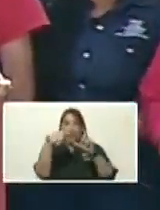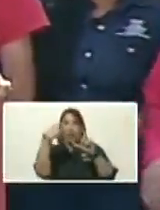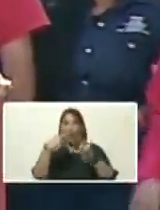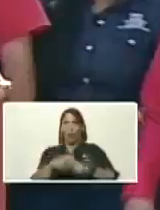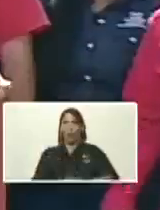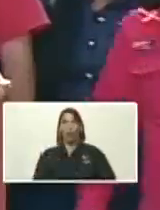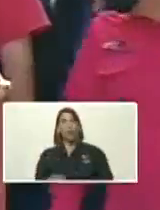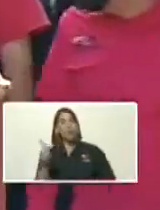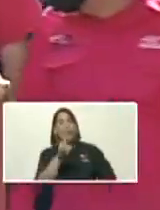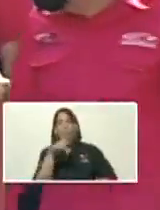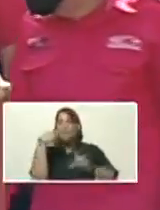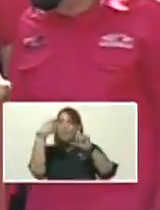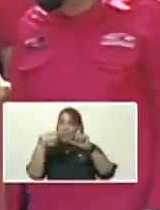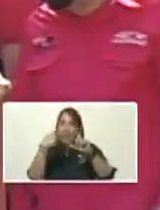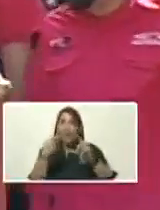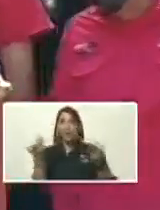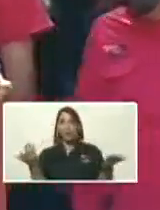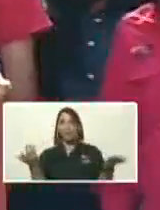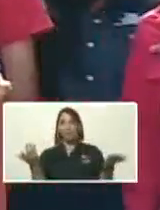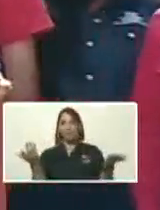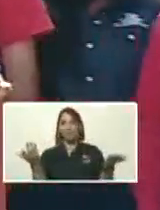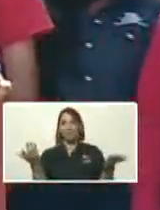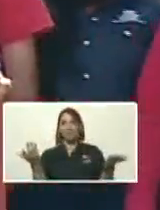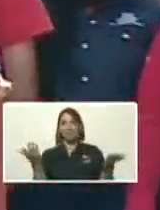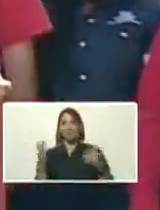No es el video.